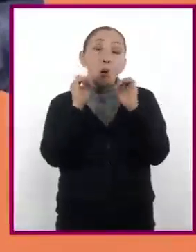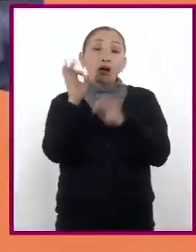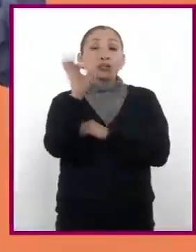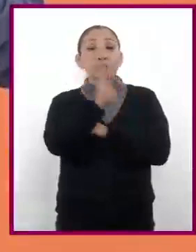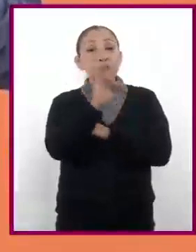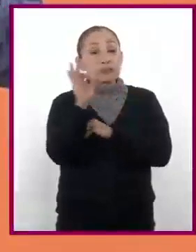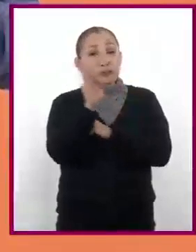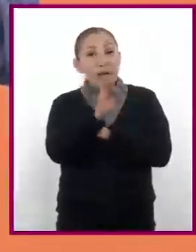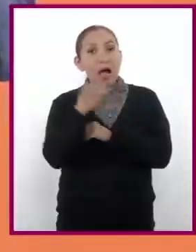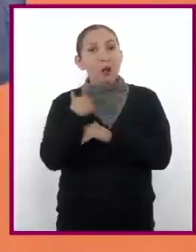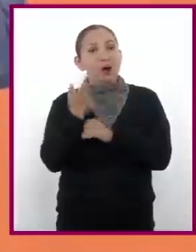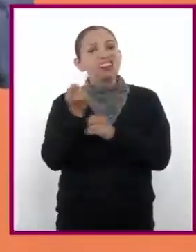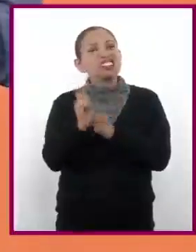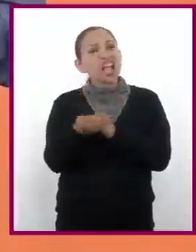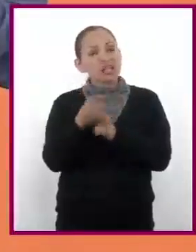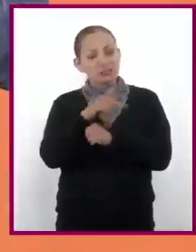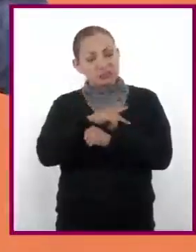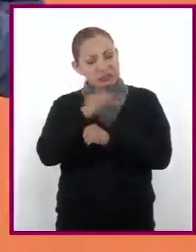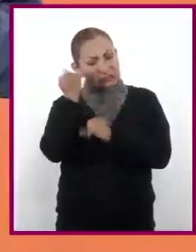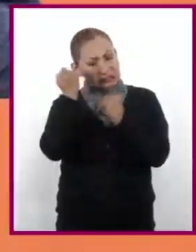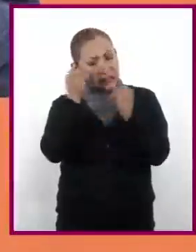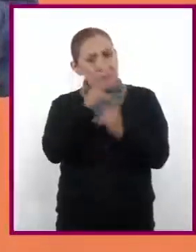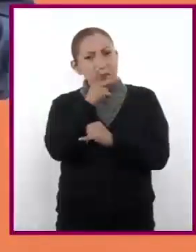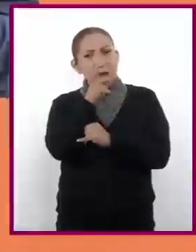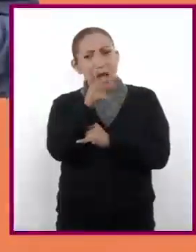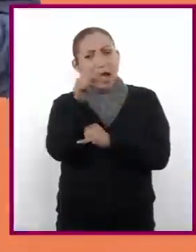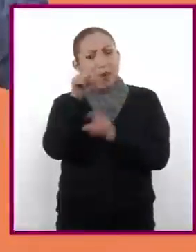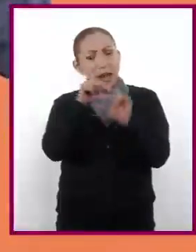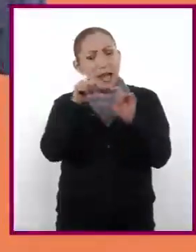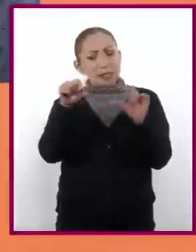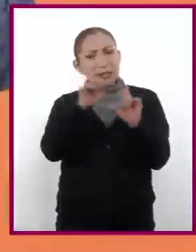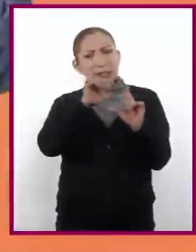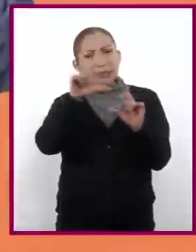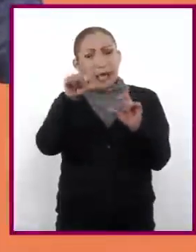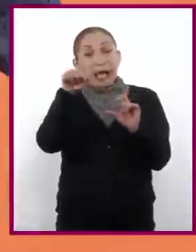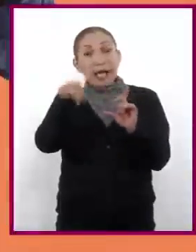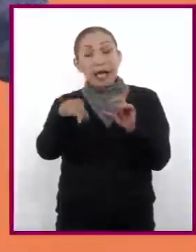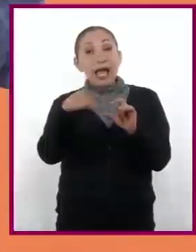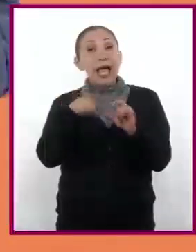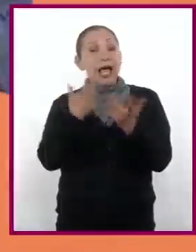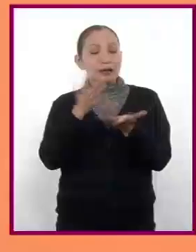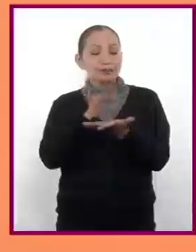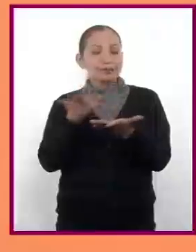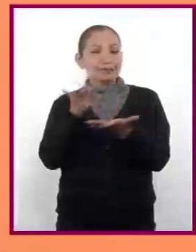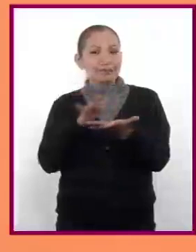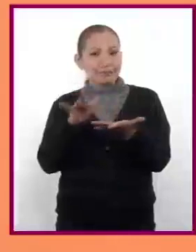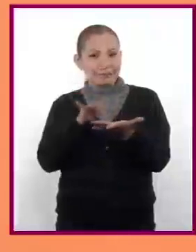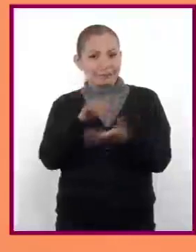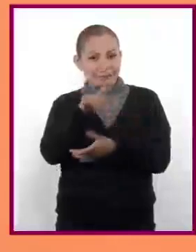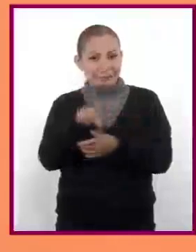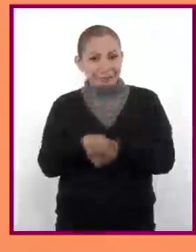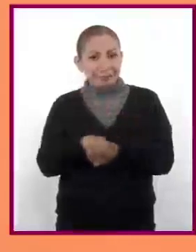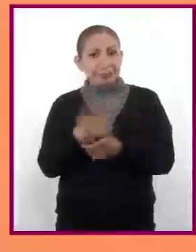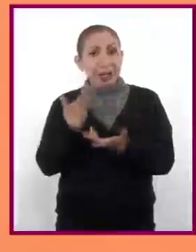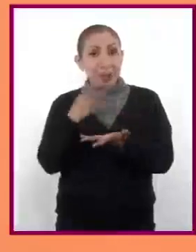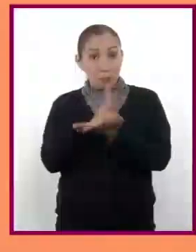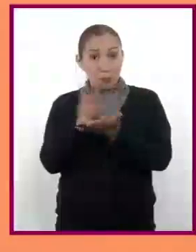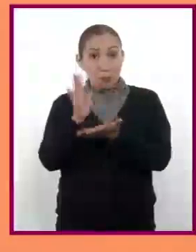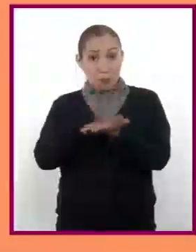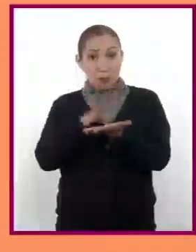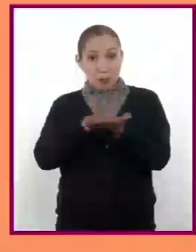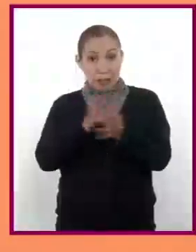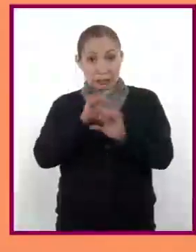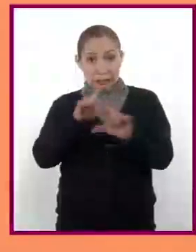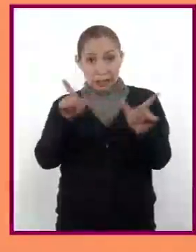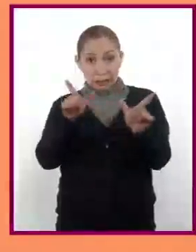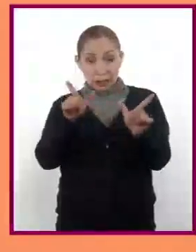para hacer definiciones propias de los vocablos especializados en los textos que lean. ¿Ya tienen pluma y papel a la mano